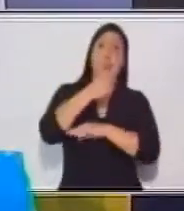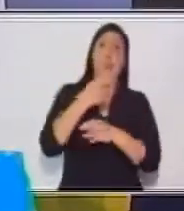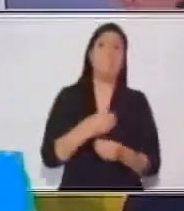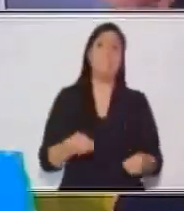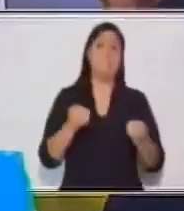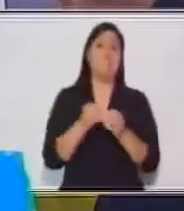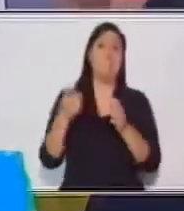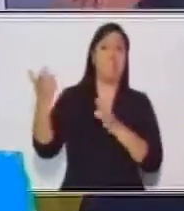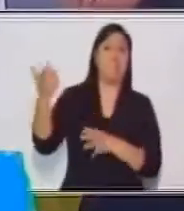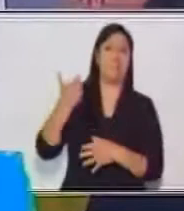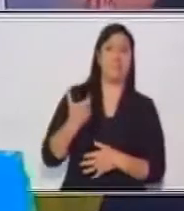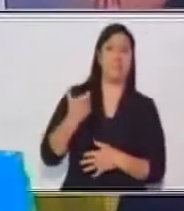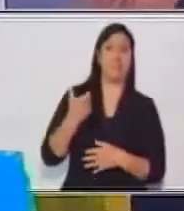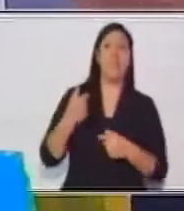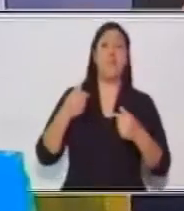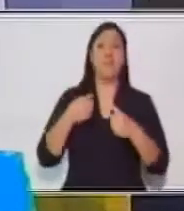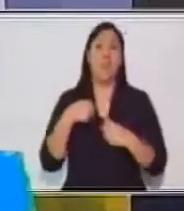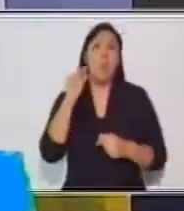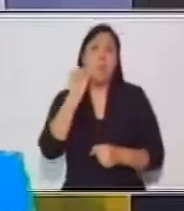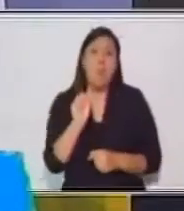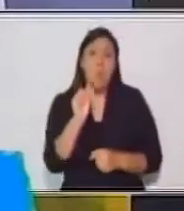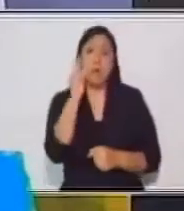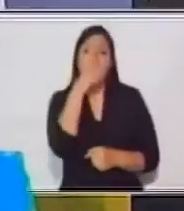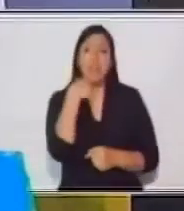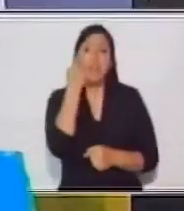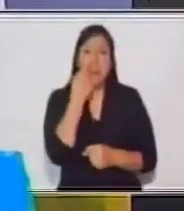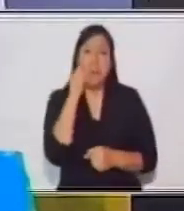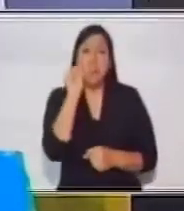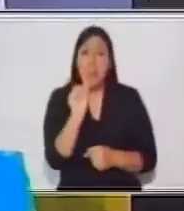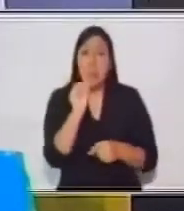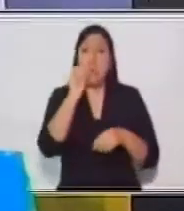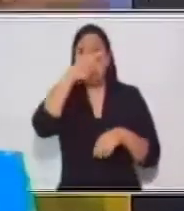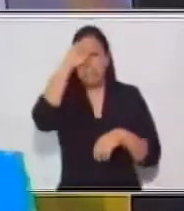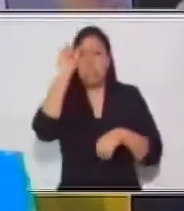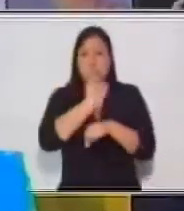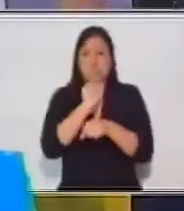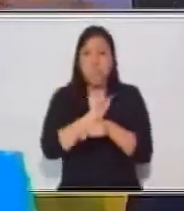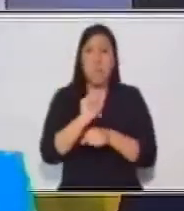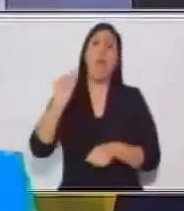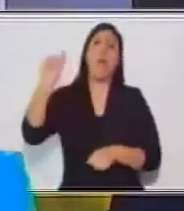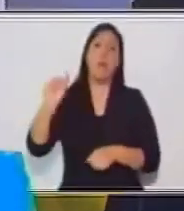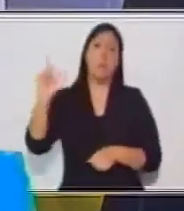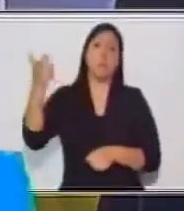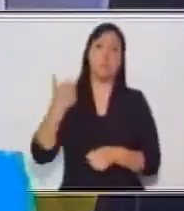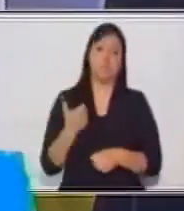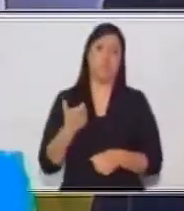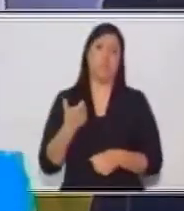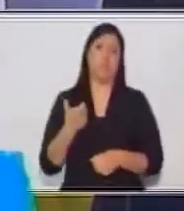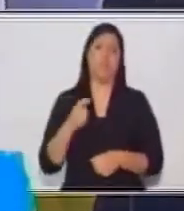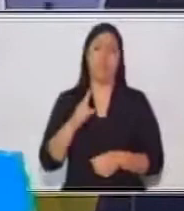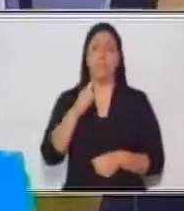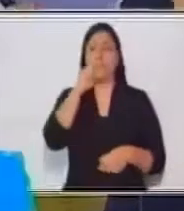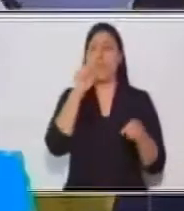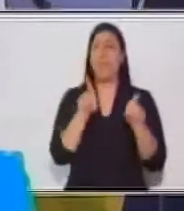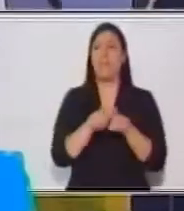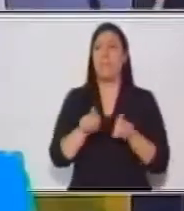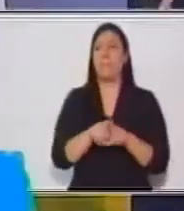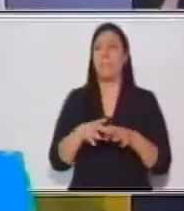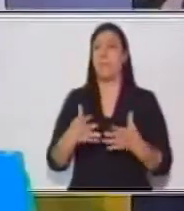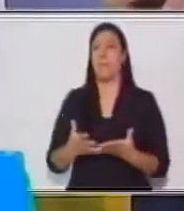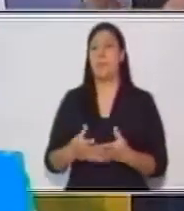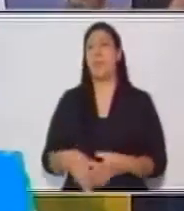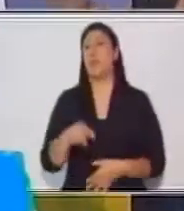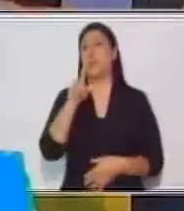recibes. La cantidad de artículos comprados y el precio a pagar por ellos. Si